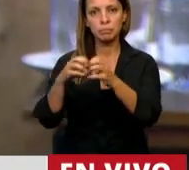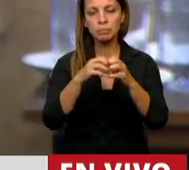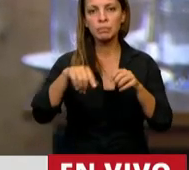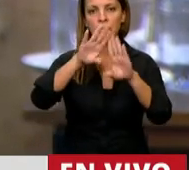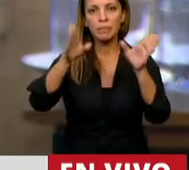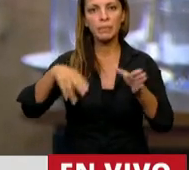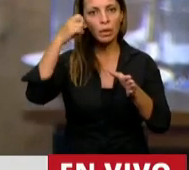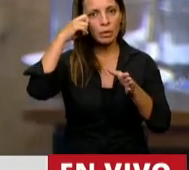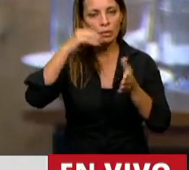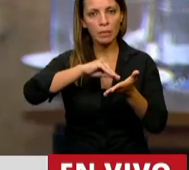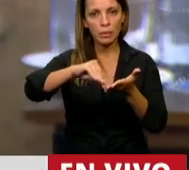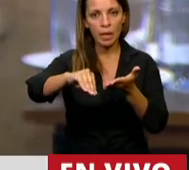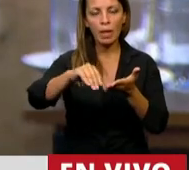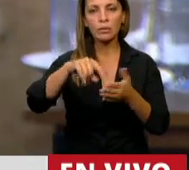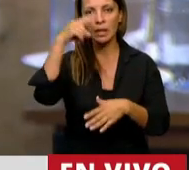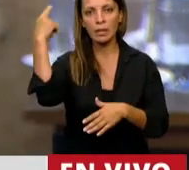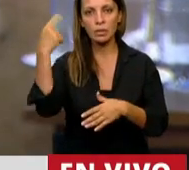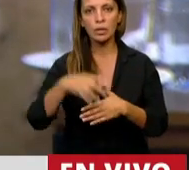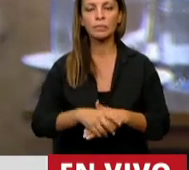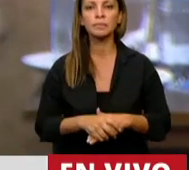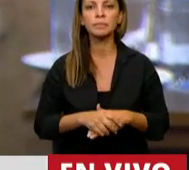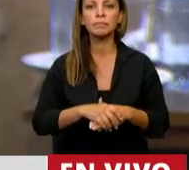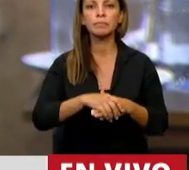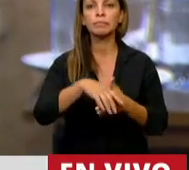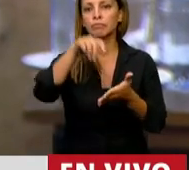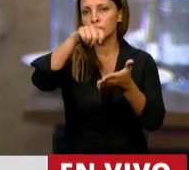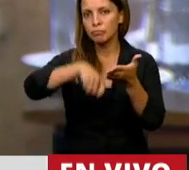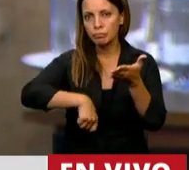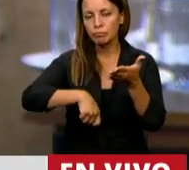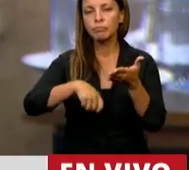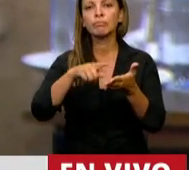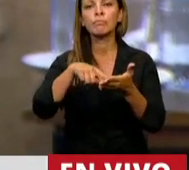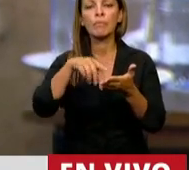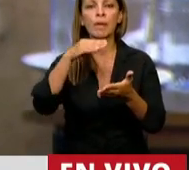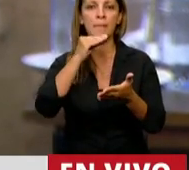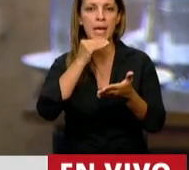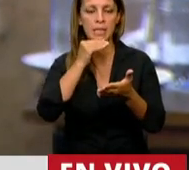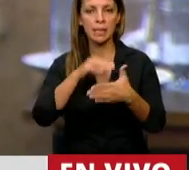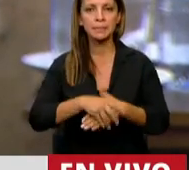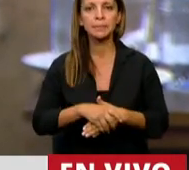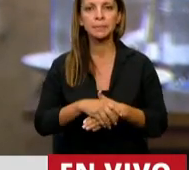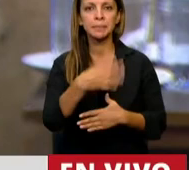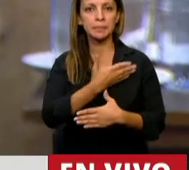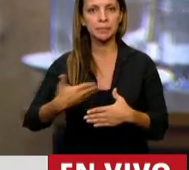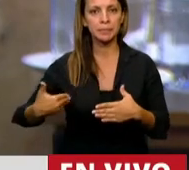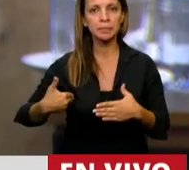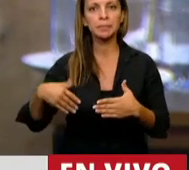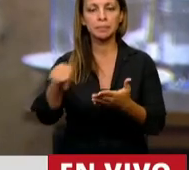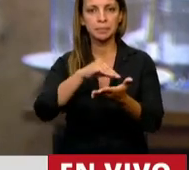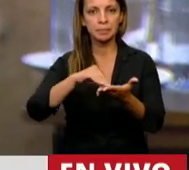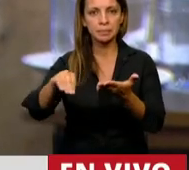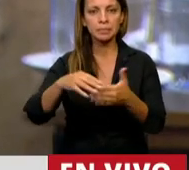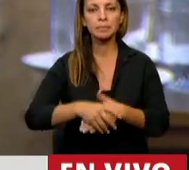Honorable Cámara de Diputados de la Nación. Atentamente, doctor Sergio Tomás Massa, presidente de la Cámara de